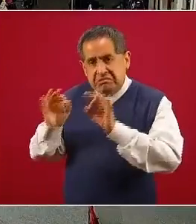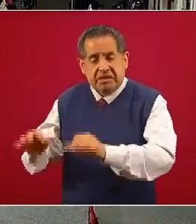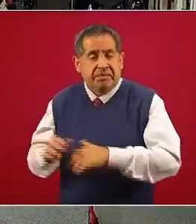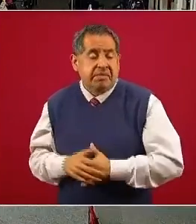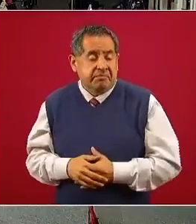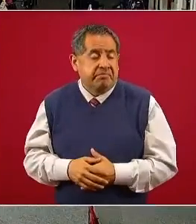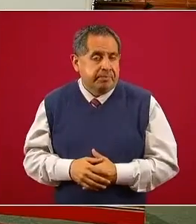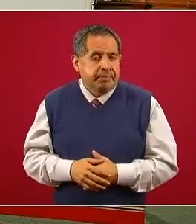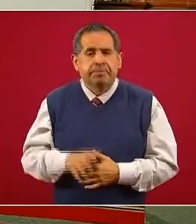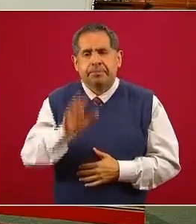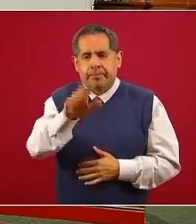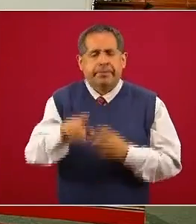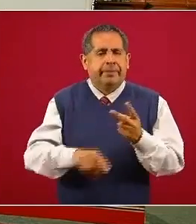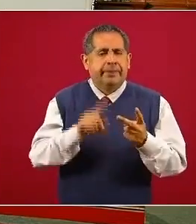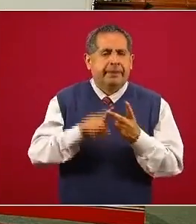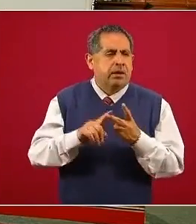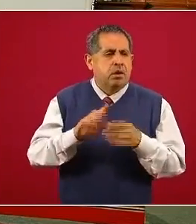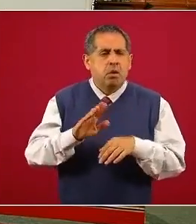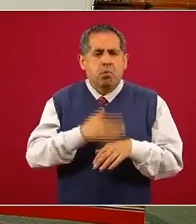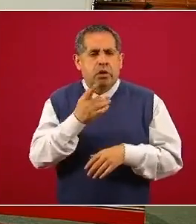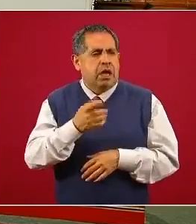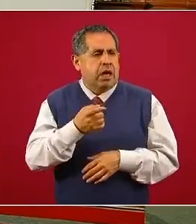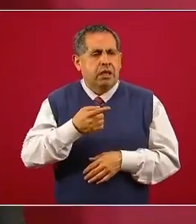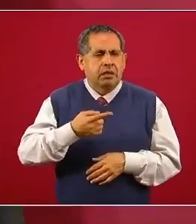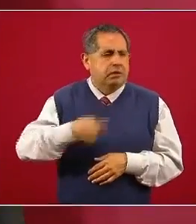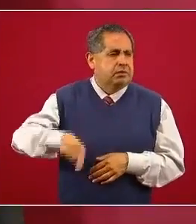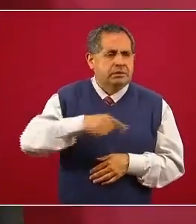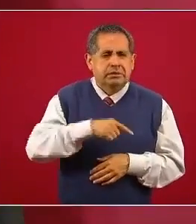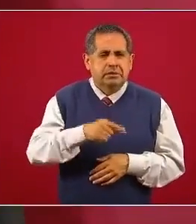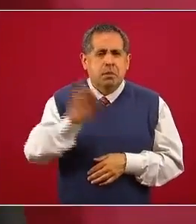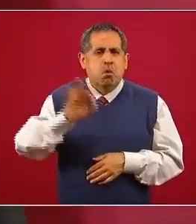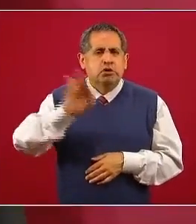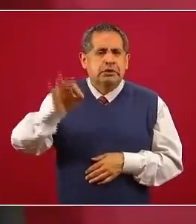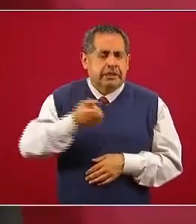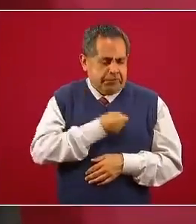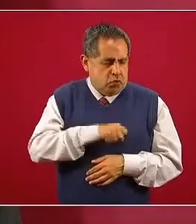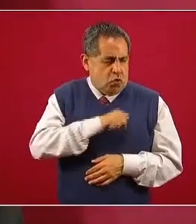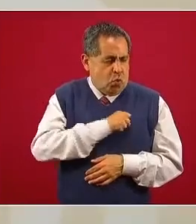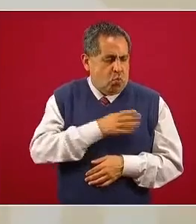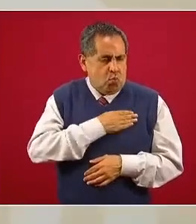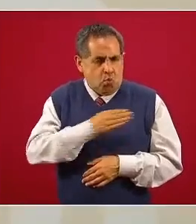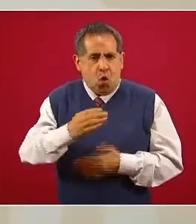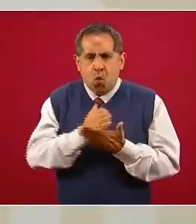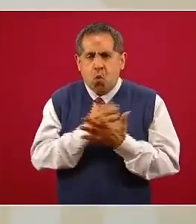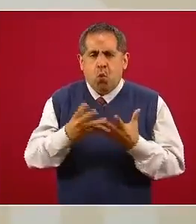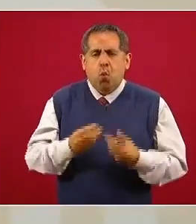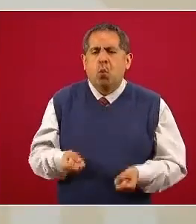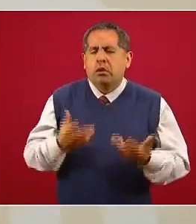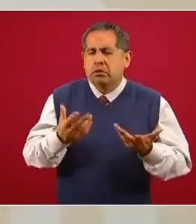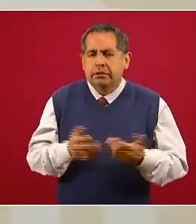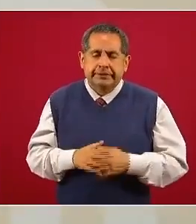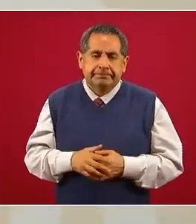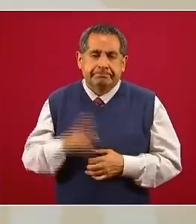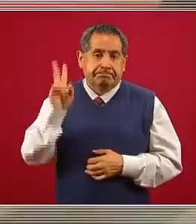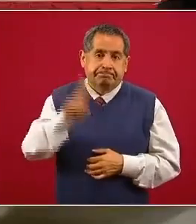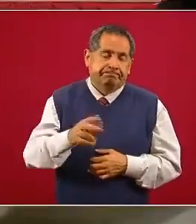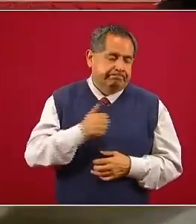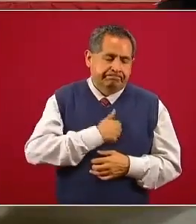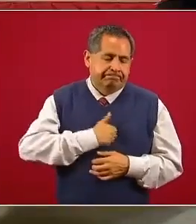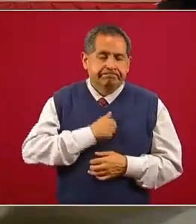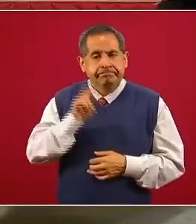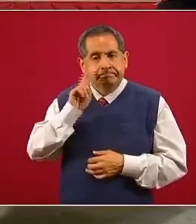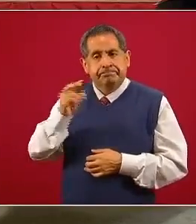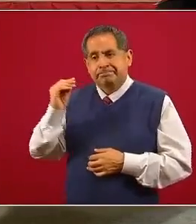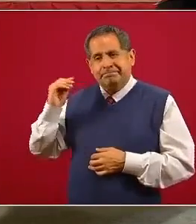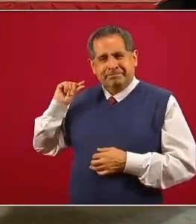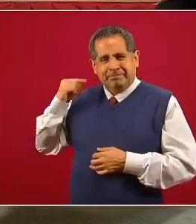respecto a la tasa de recuperación o la recuperación. Desgraciadamente, y esto bueno lo hemos visto en las últimas